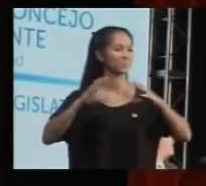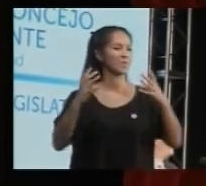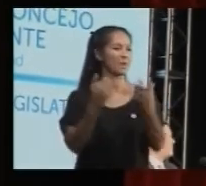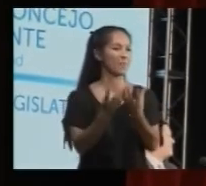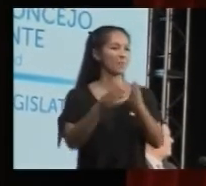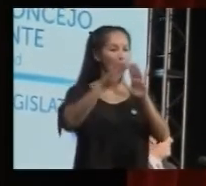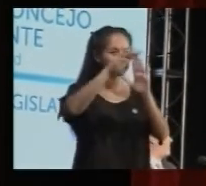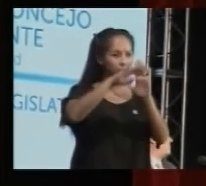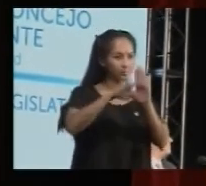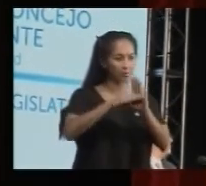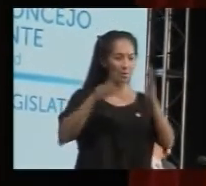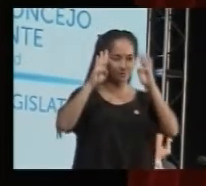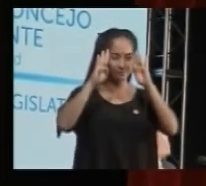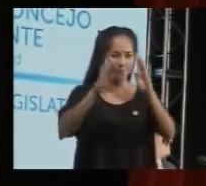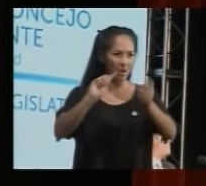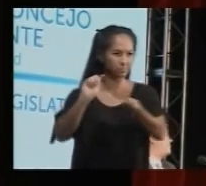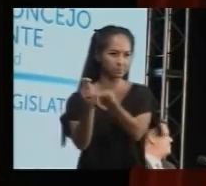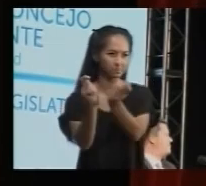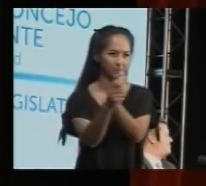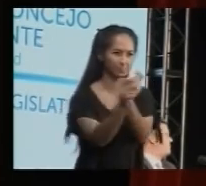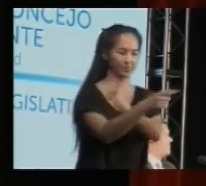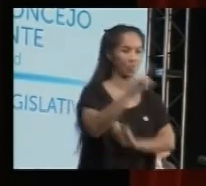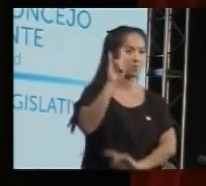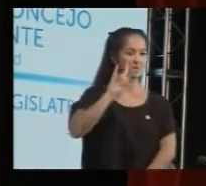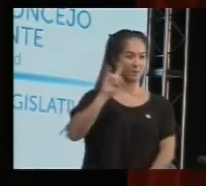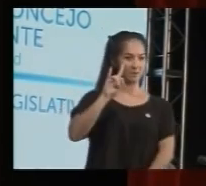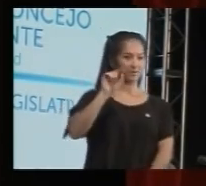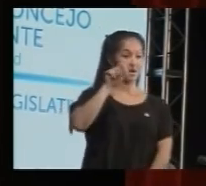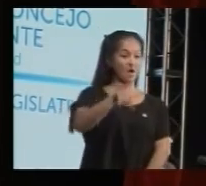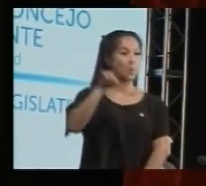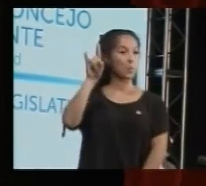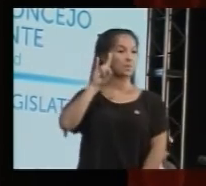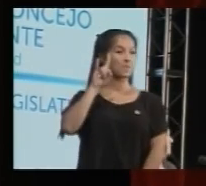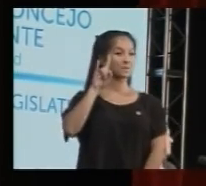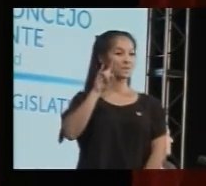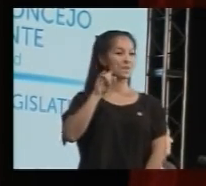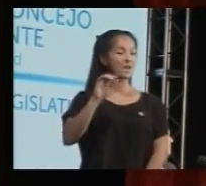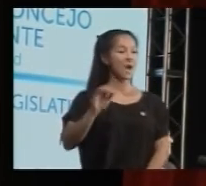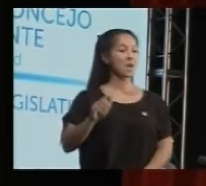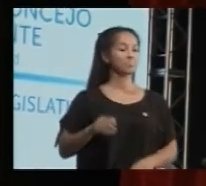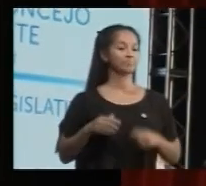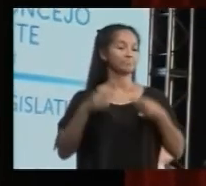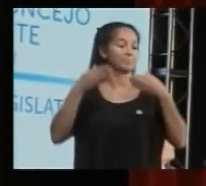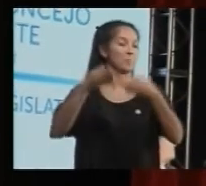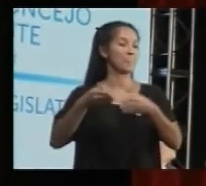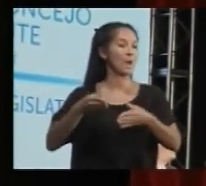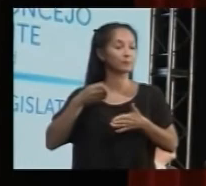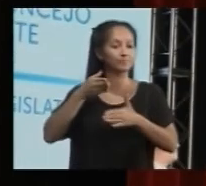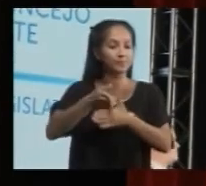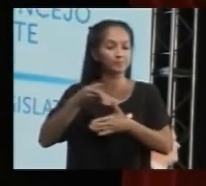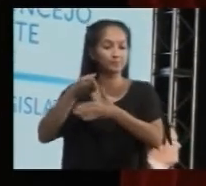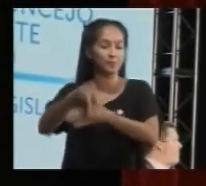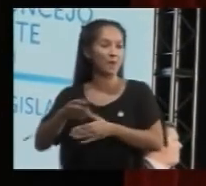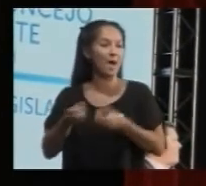estructuras universitarias, lograron que la universidad no fuera la preparación de las castas oligárquicas, sino que abrieron